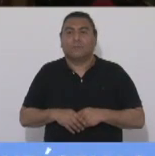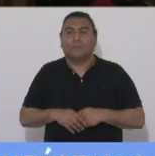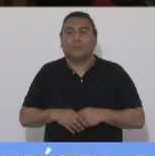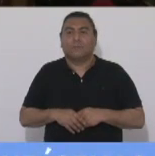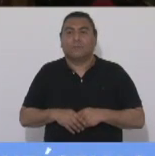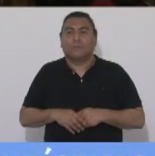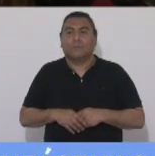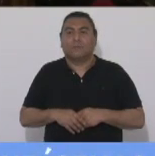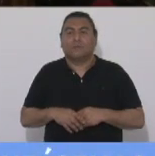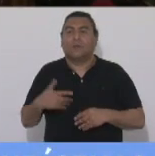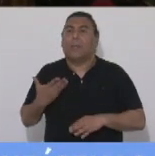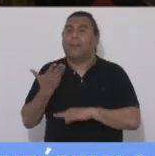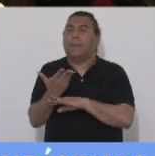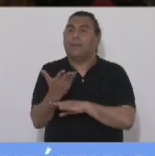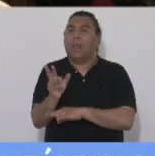Voy a pedir autorización